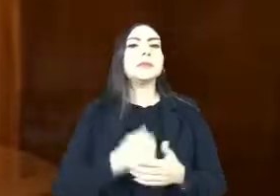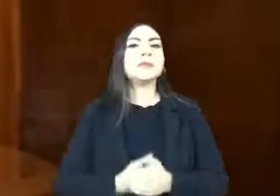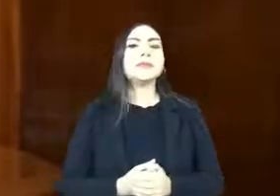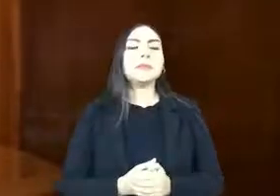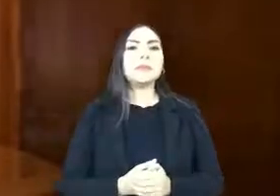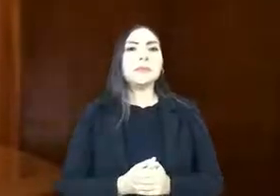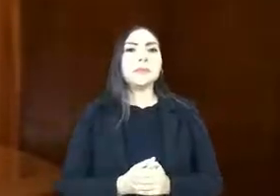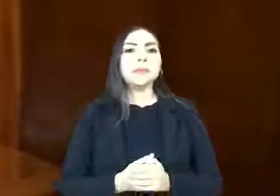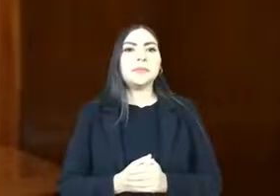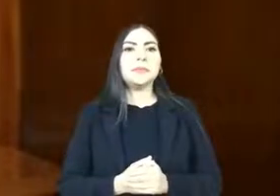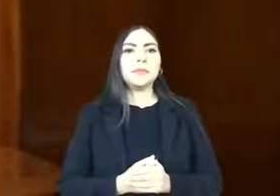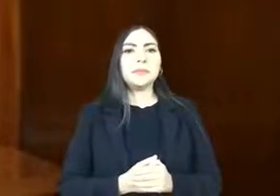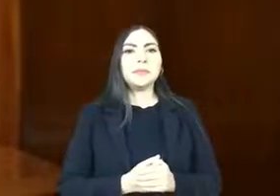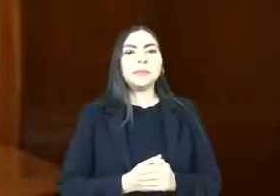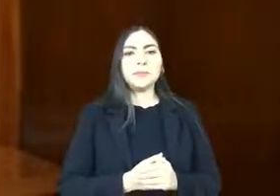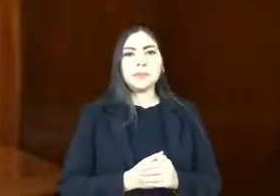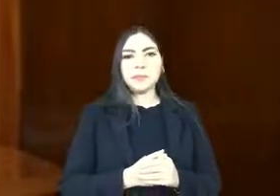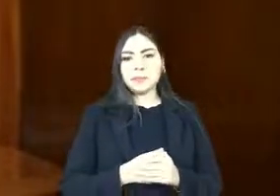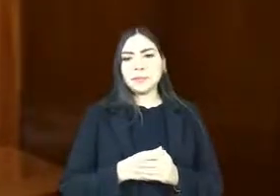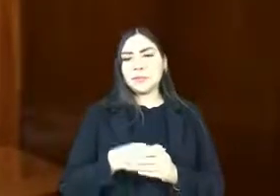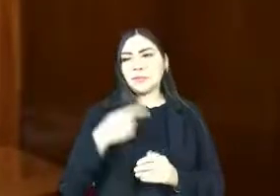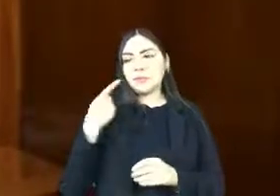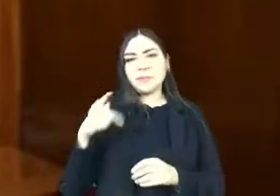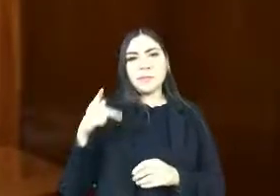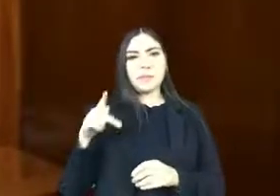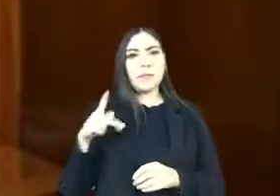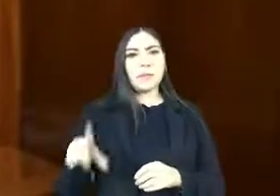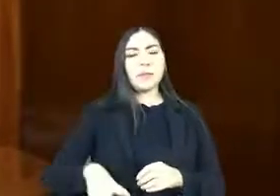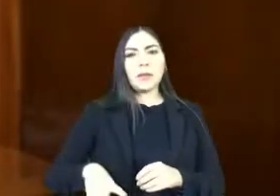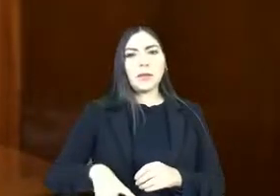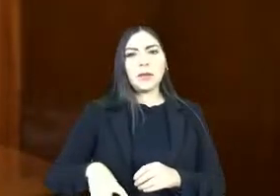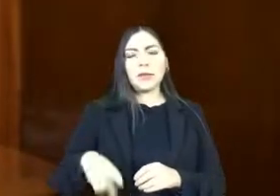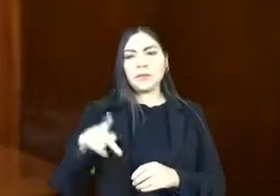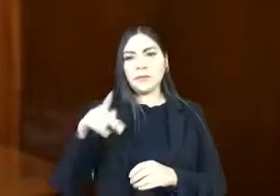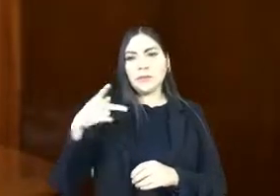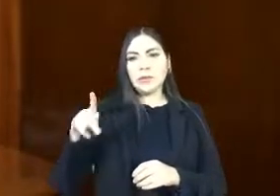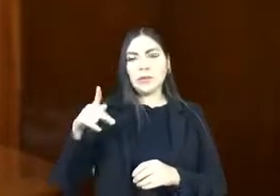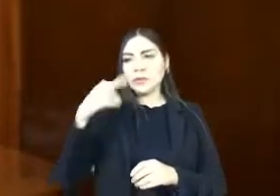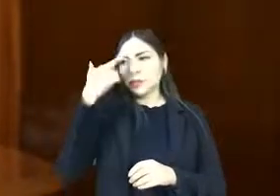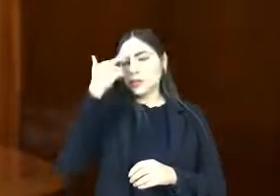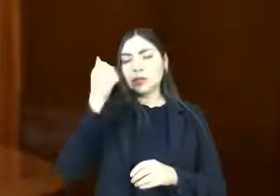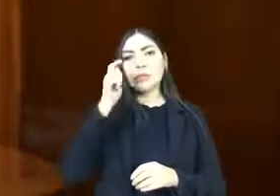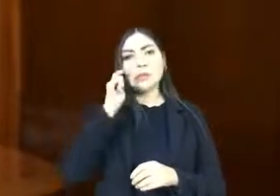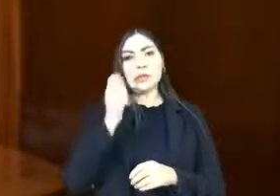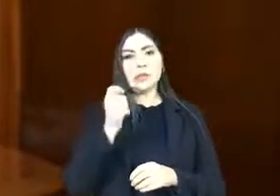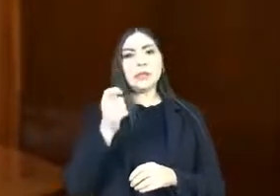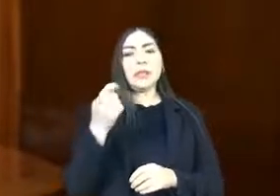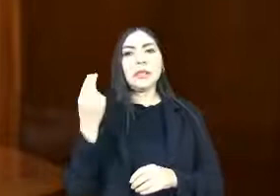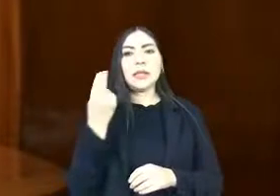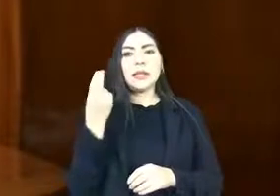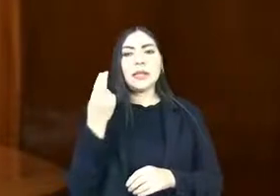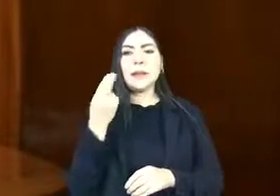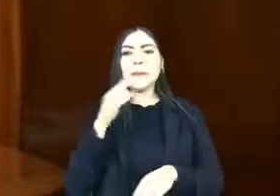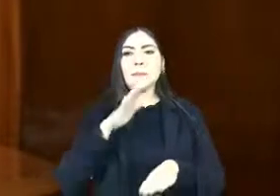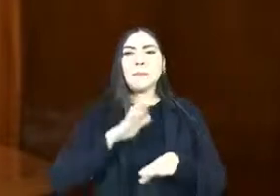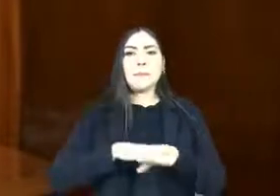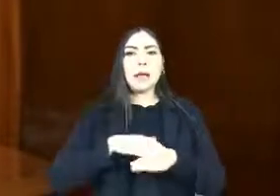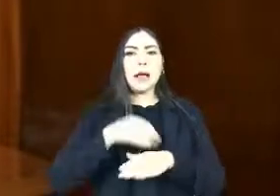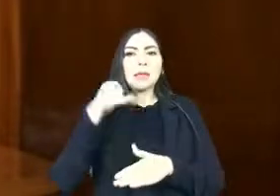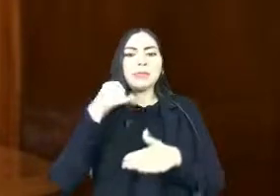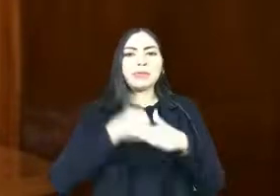Estado consiste el emplear todas sus capacidades estructurales físicas